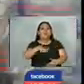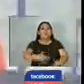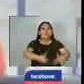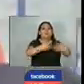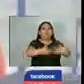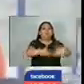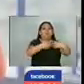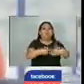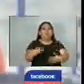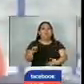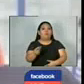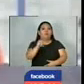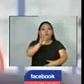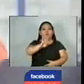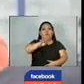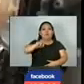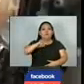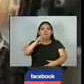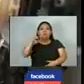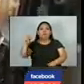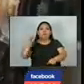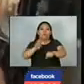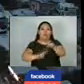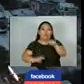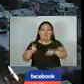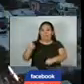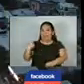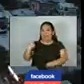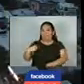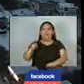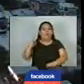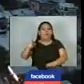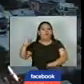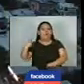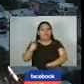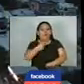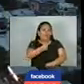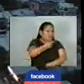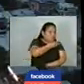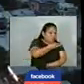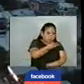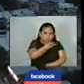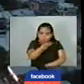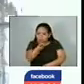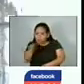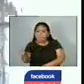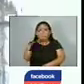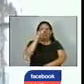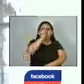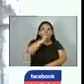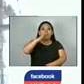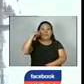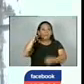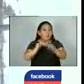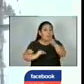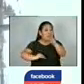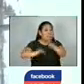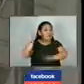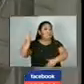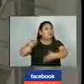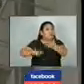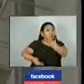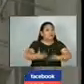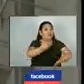maquilas dejaron de invertir 4 millones de dólares en 2022. Pero si hacemos un recuento de los países que tuvieron mayor presencia de